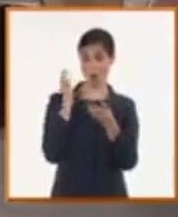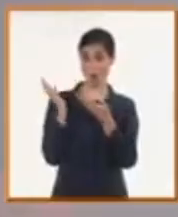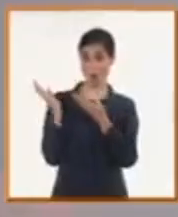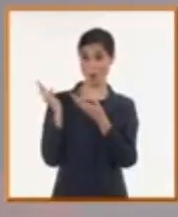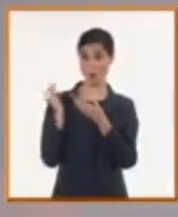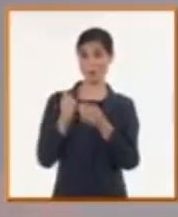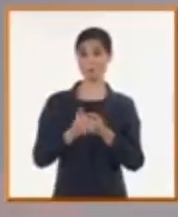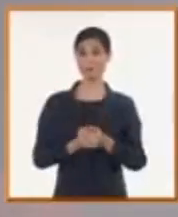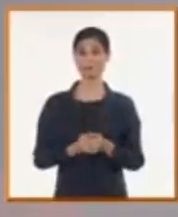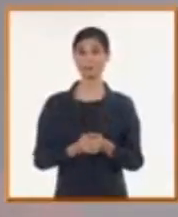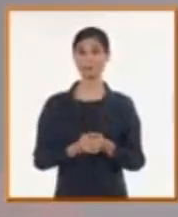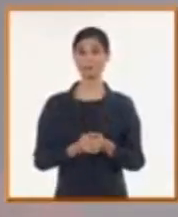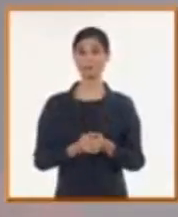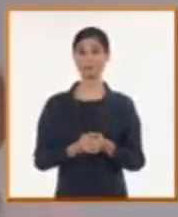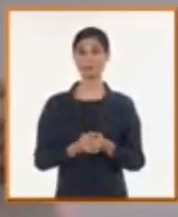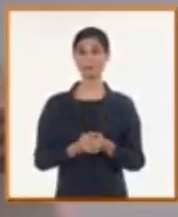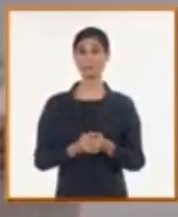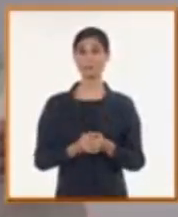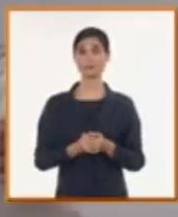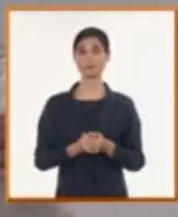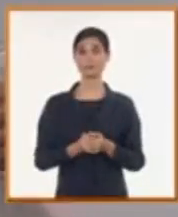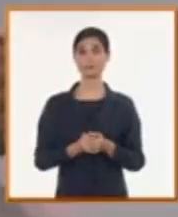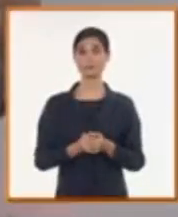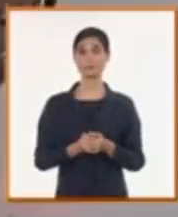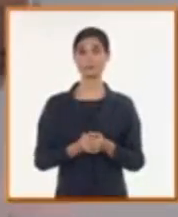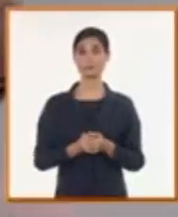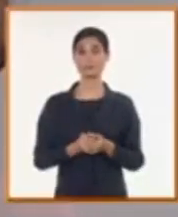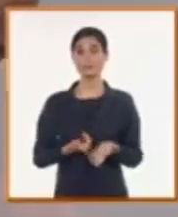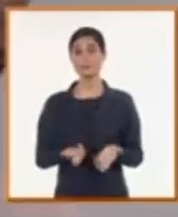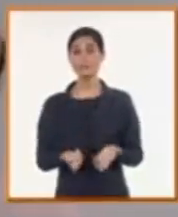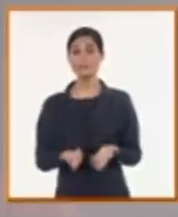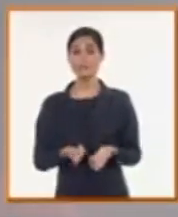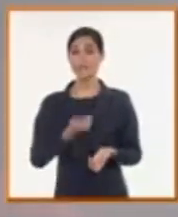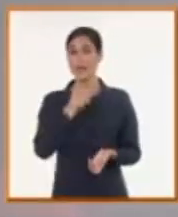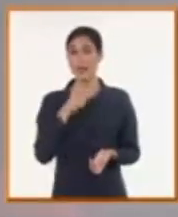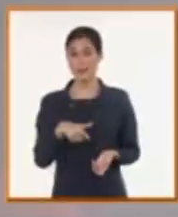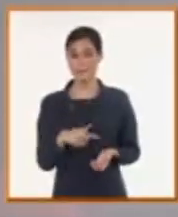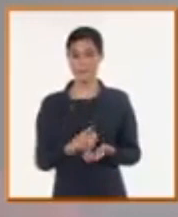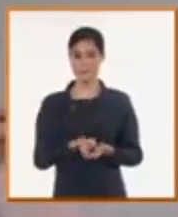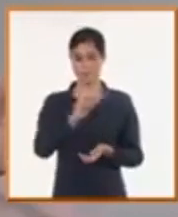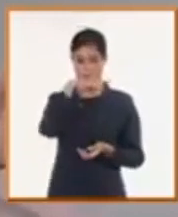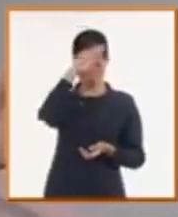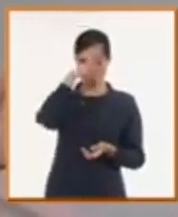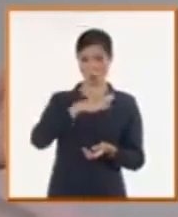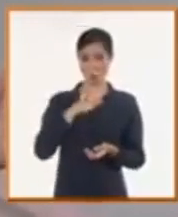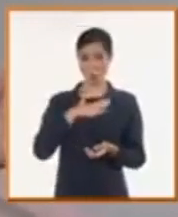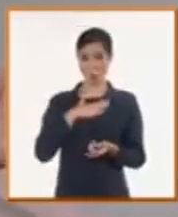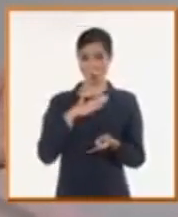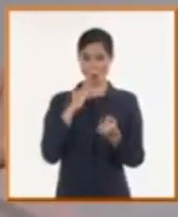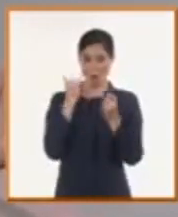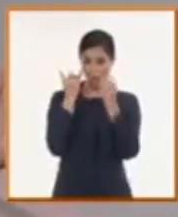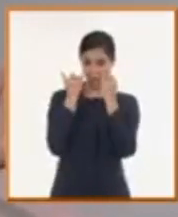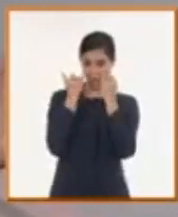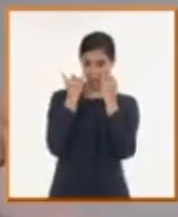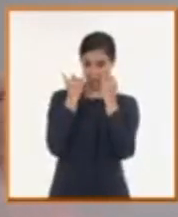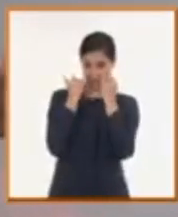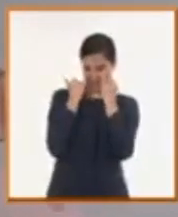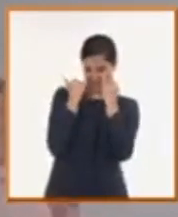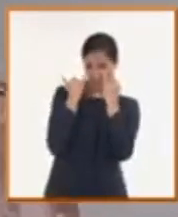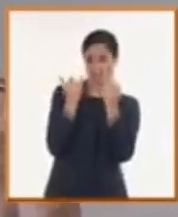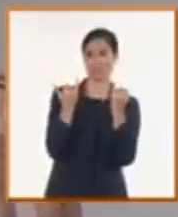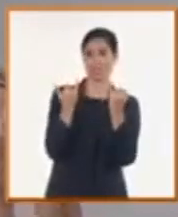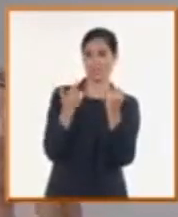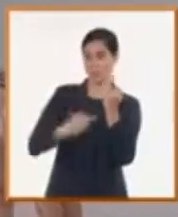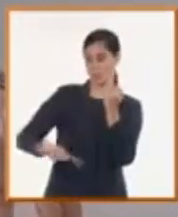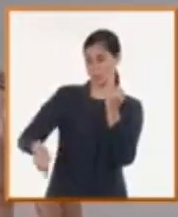nunca les interesó estos tipos de operativos hacia el sureste de Angola, porque no tenían sentido.